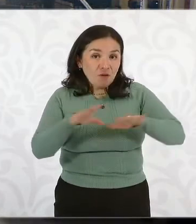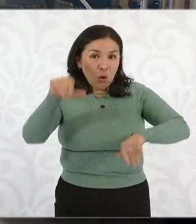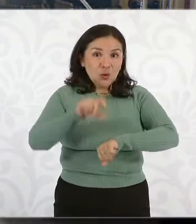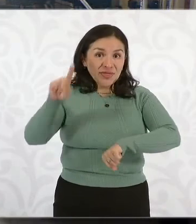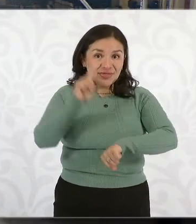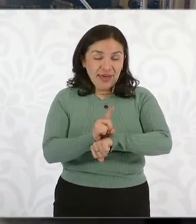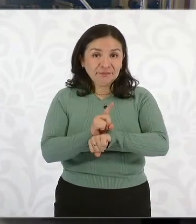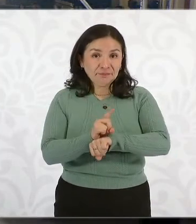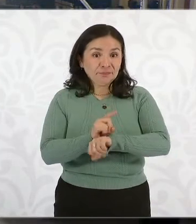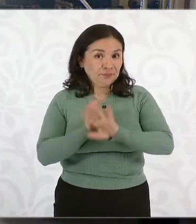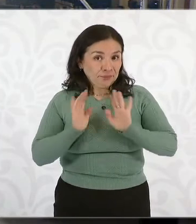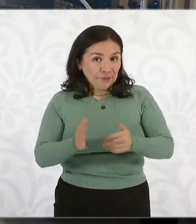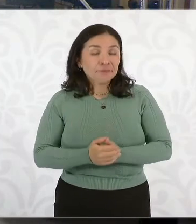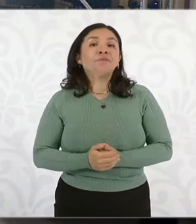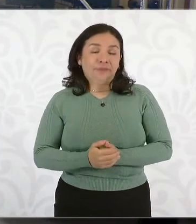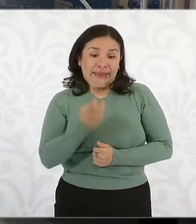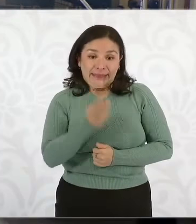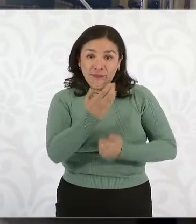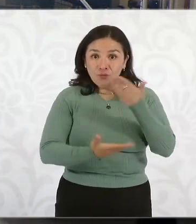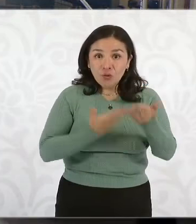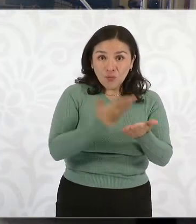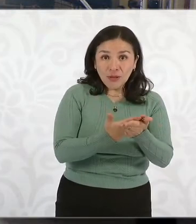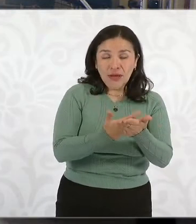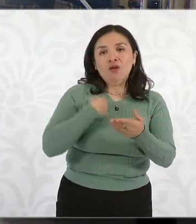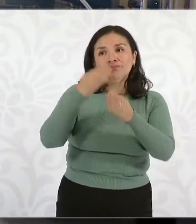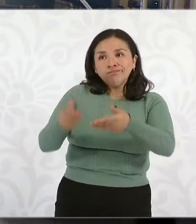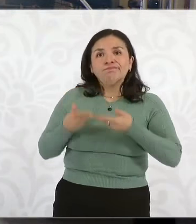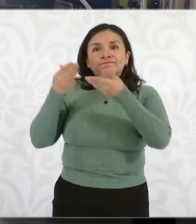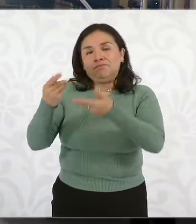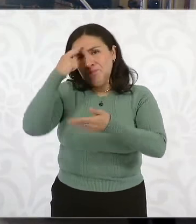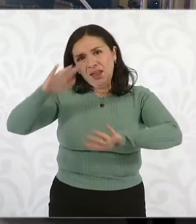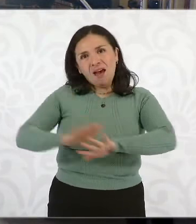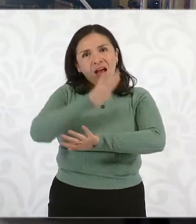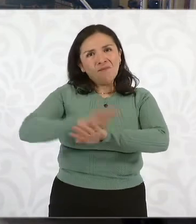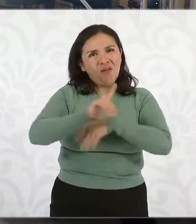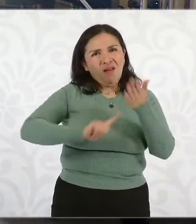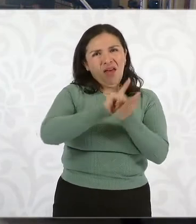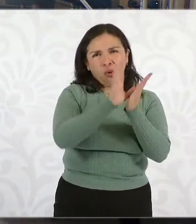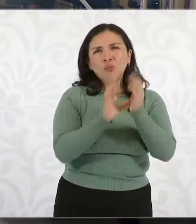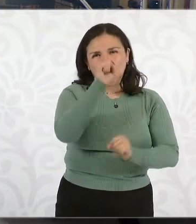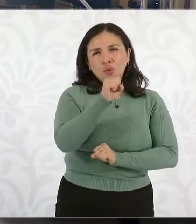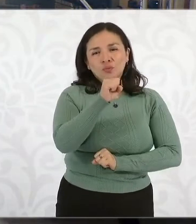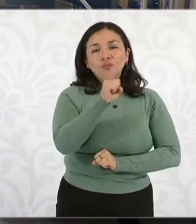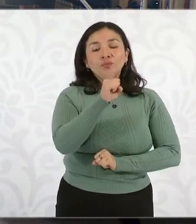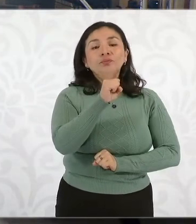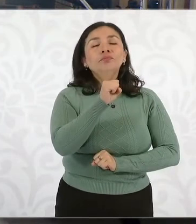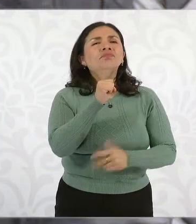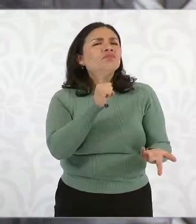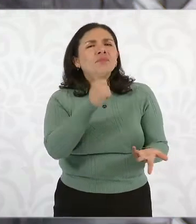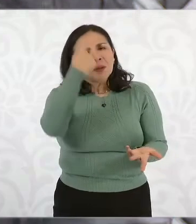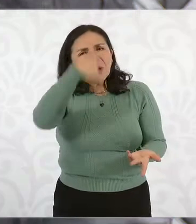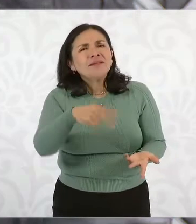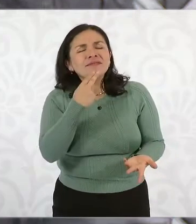hoy. Estaremos presentando esta iniciativa de reforma constitucional. El objetivo